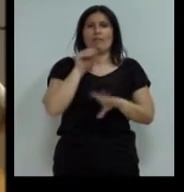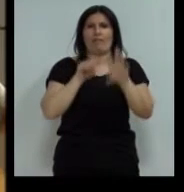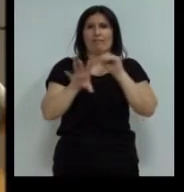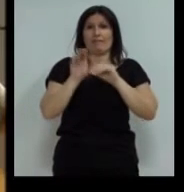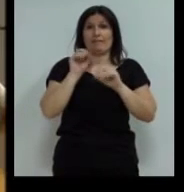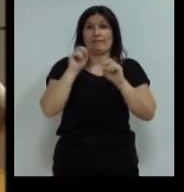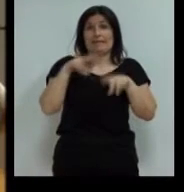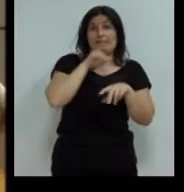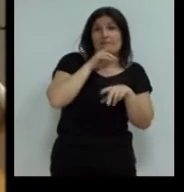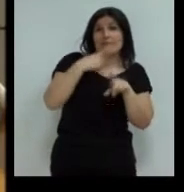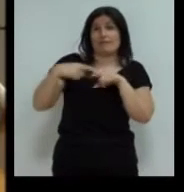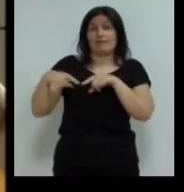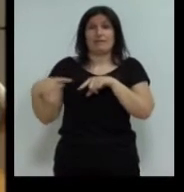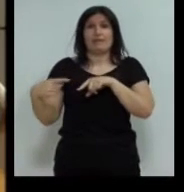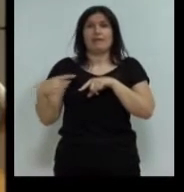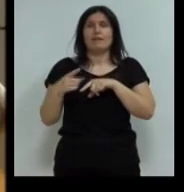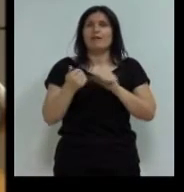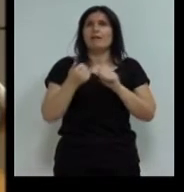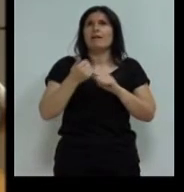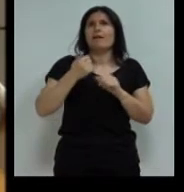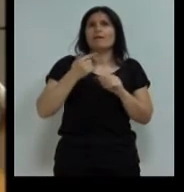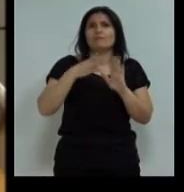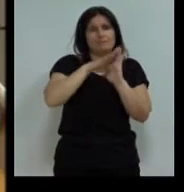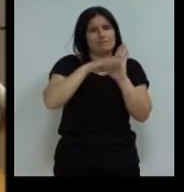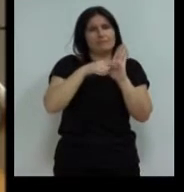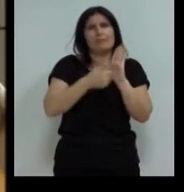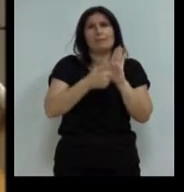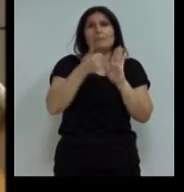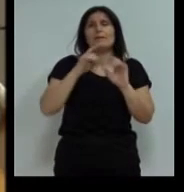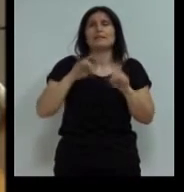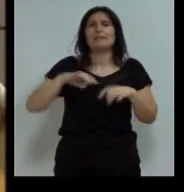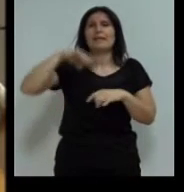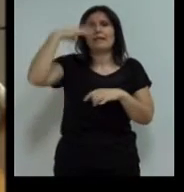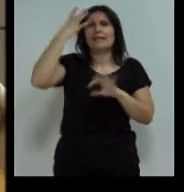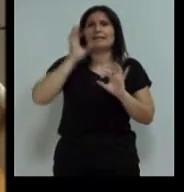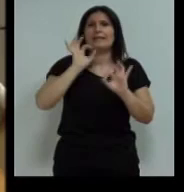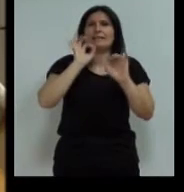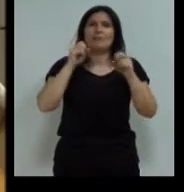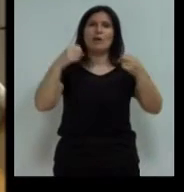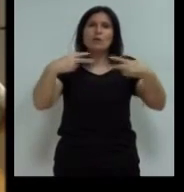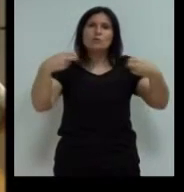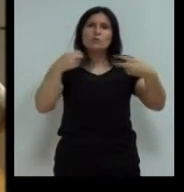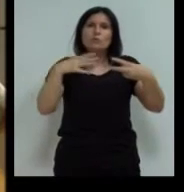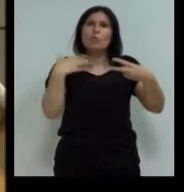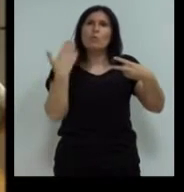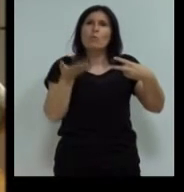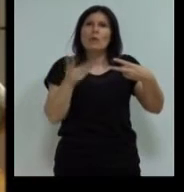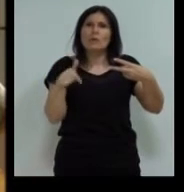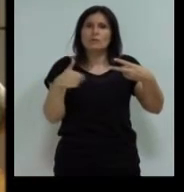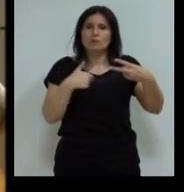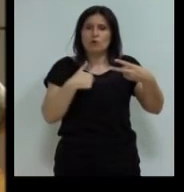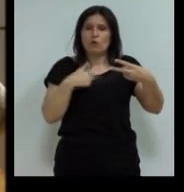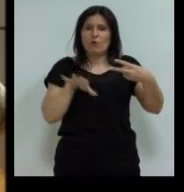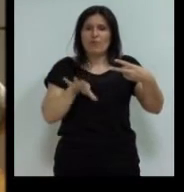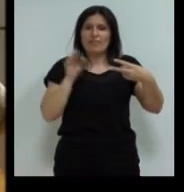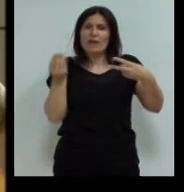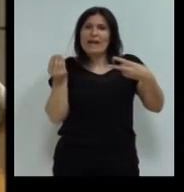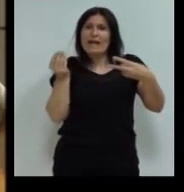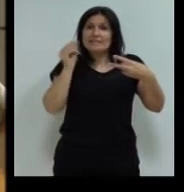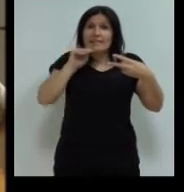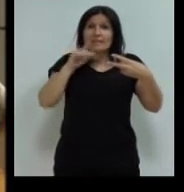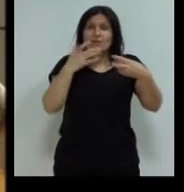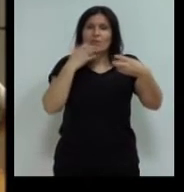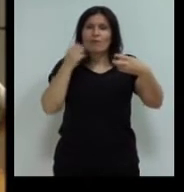parte más creativa del subtitulado es qué decides añadir tú